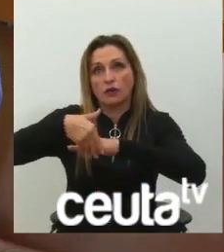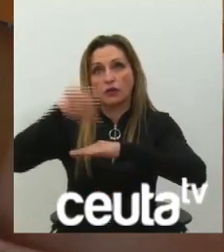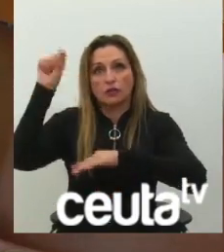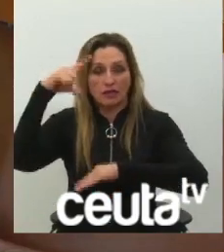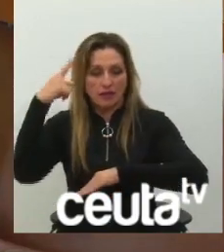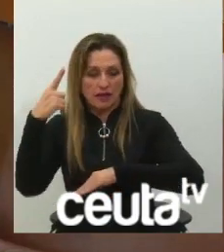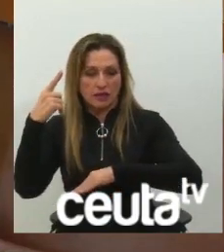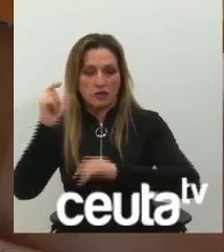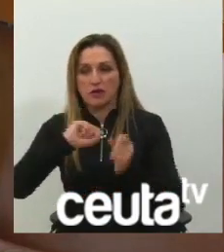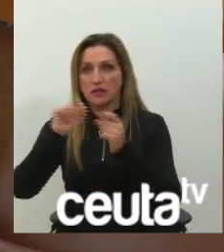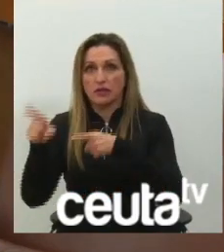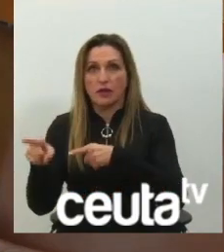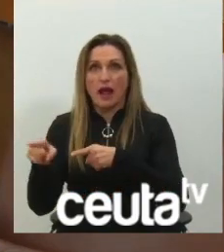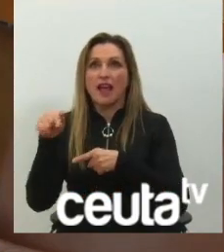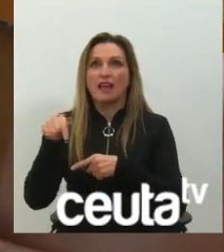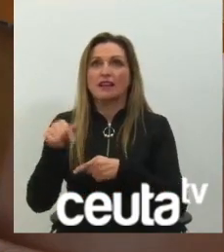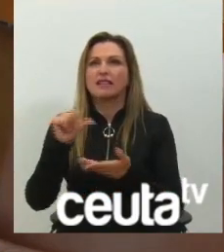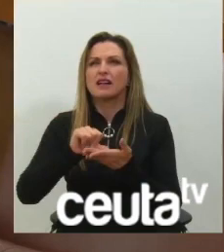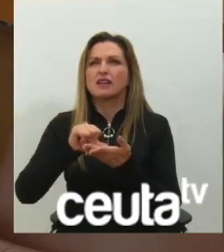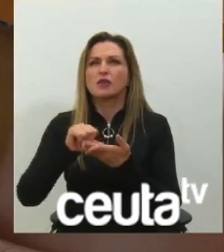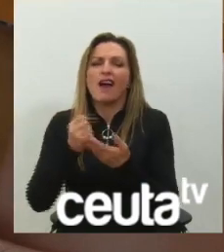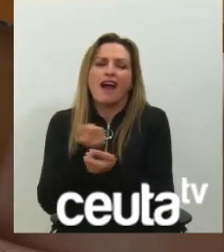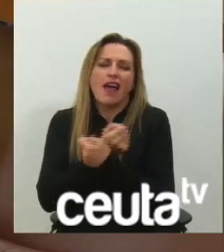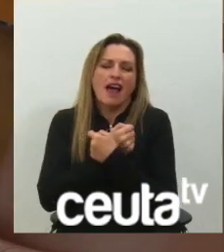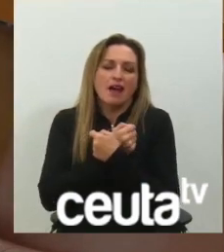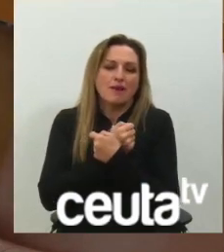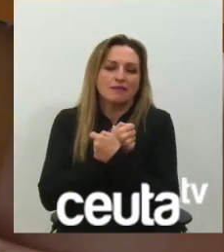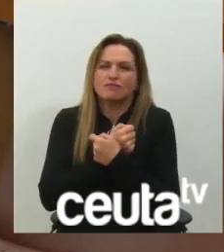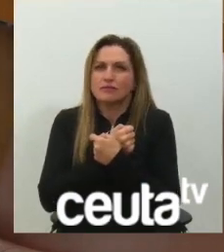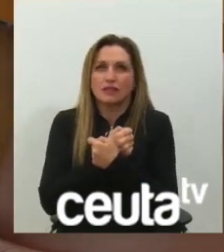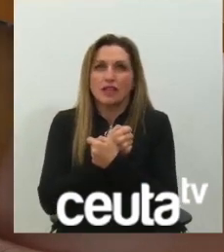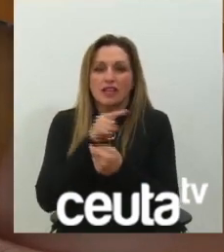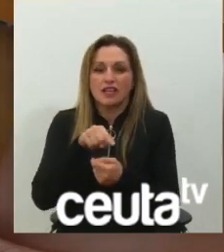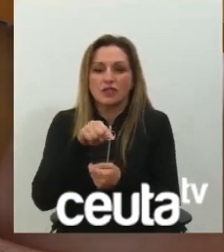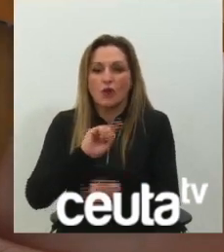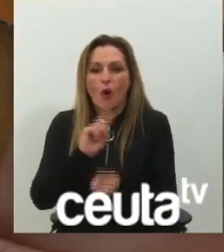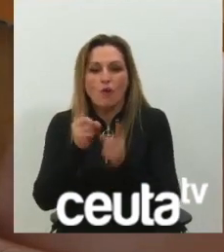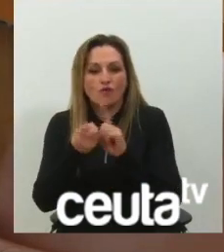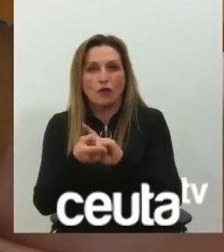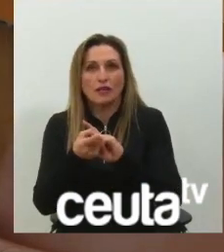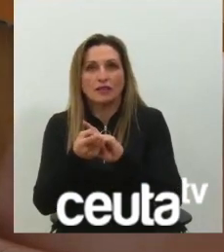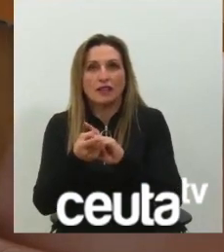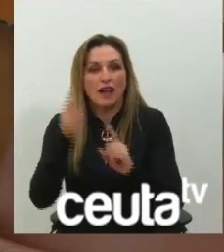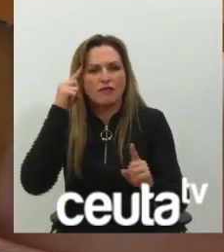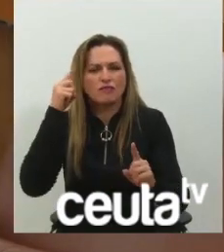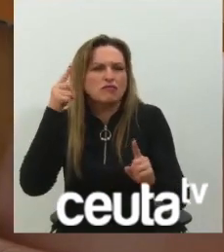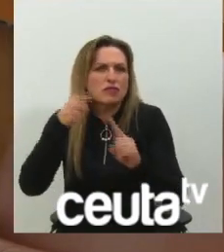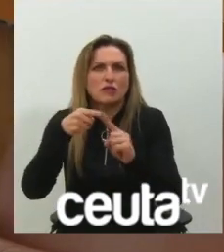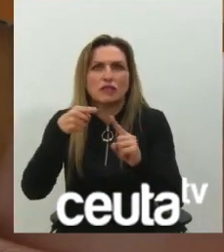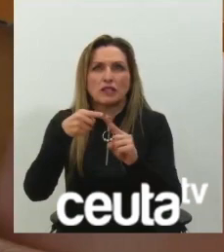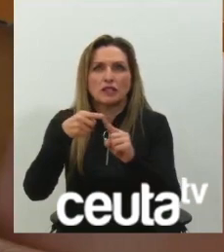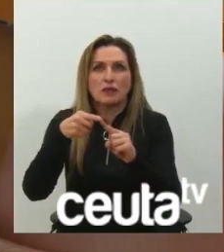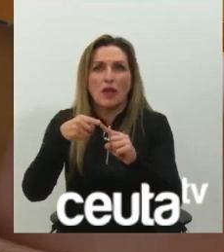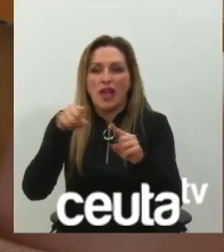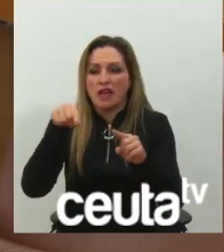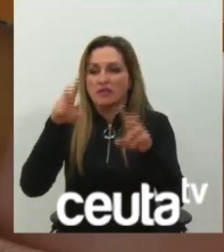tan a mano ustedes tanto a esta ciudad que quieren convertirla en un centro de trabajo única y exclusivamente que la